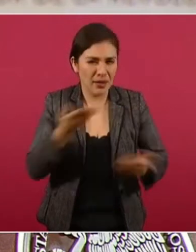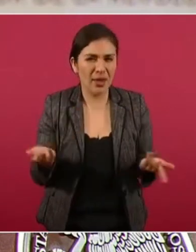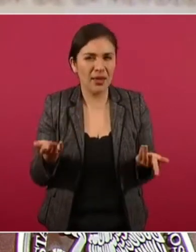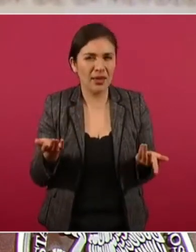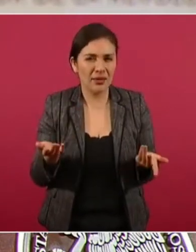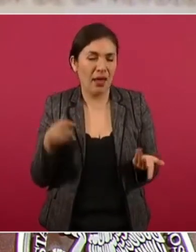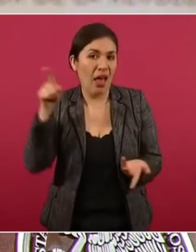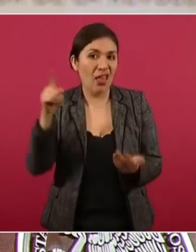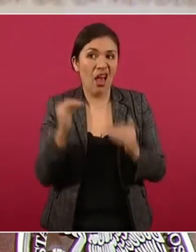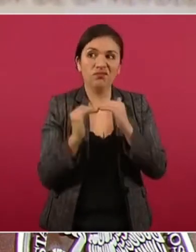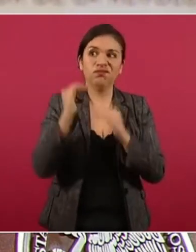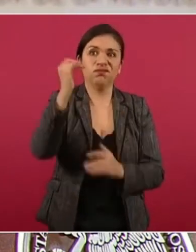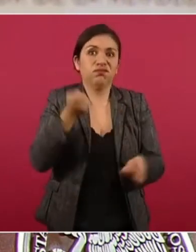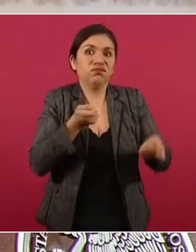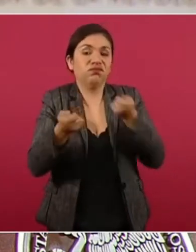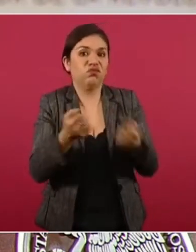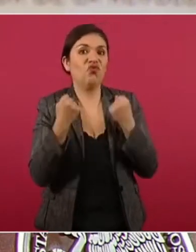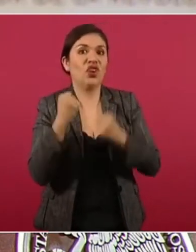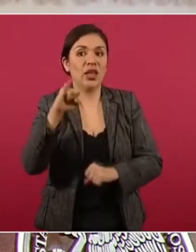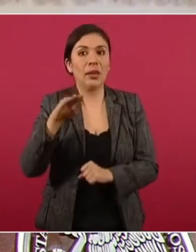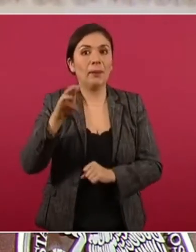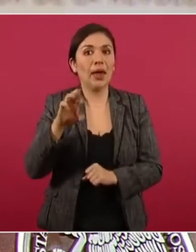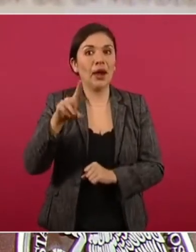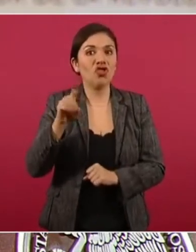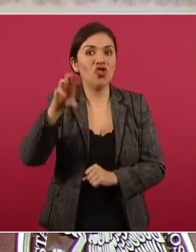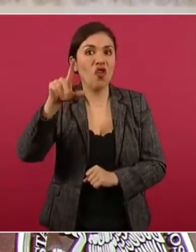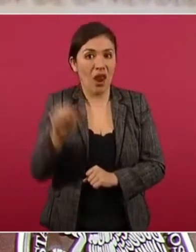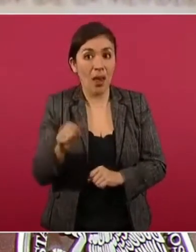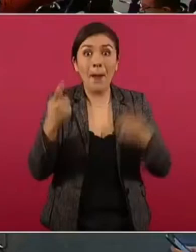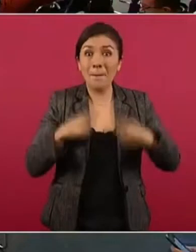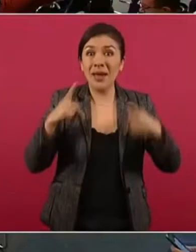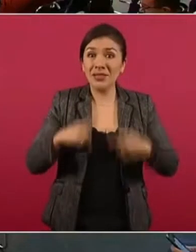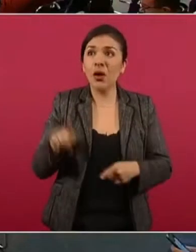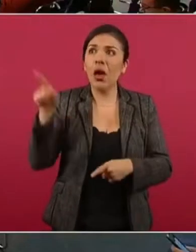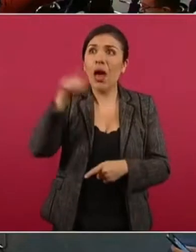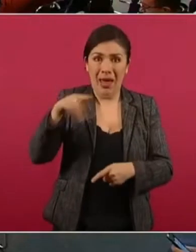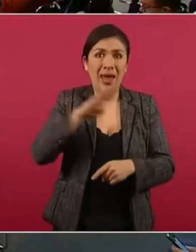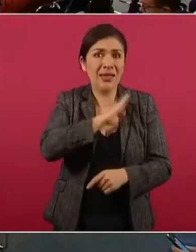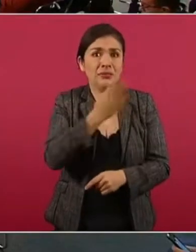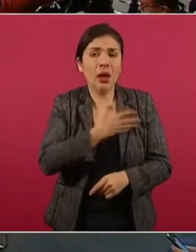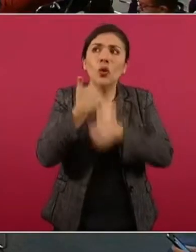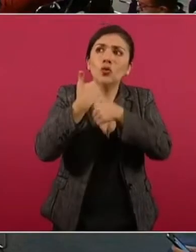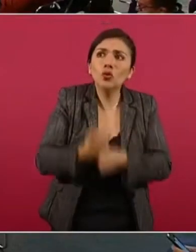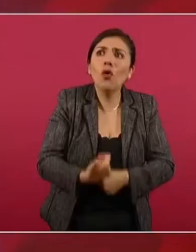que ahí dominan por completo, y el pueblo español sufriendo, padeciendo.